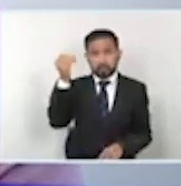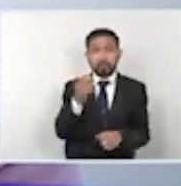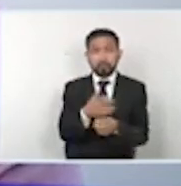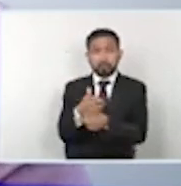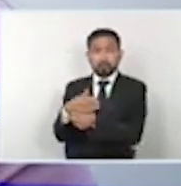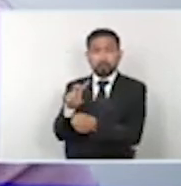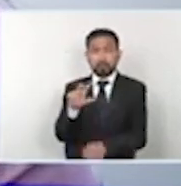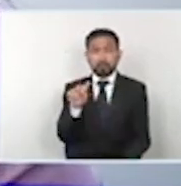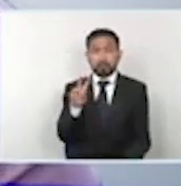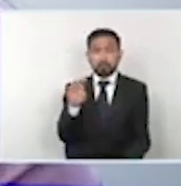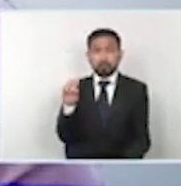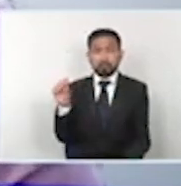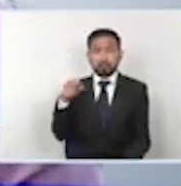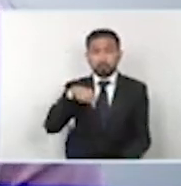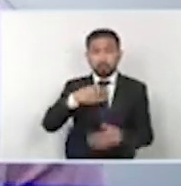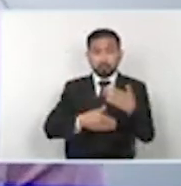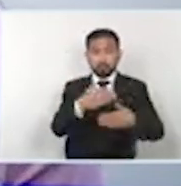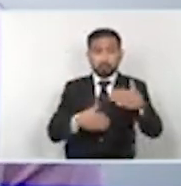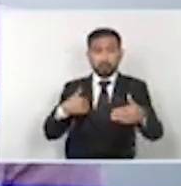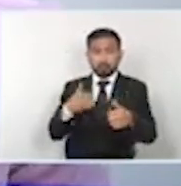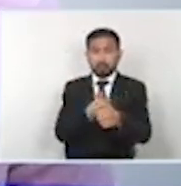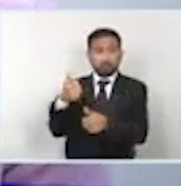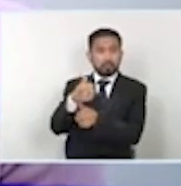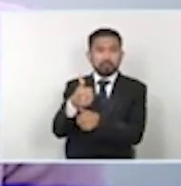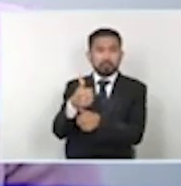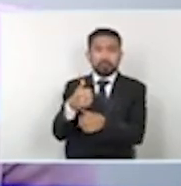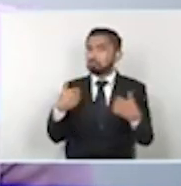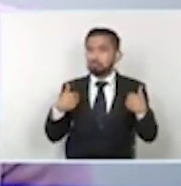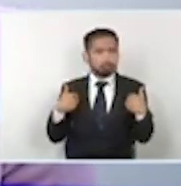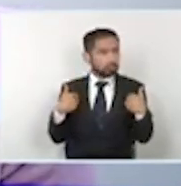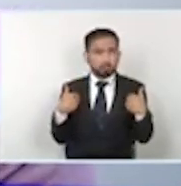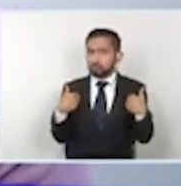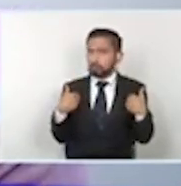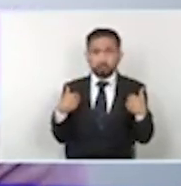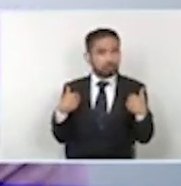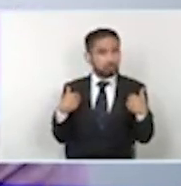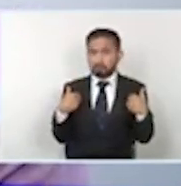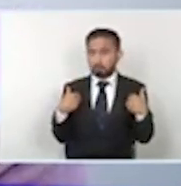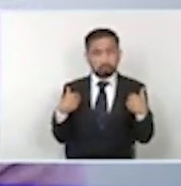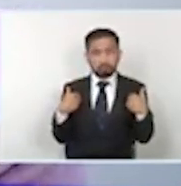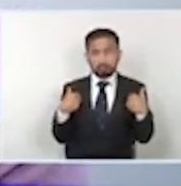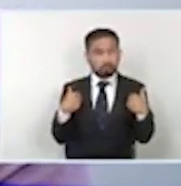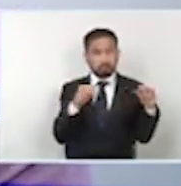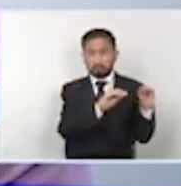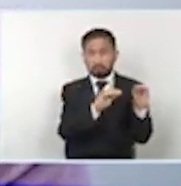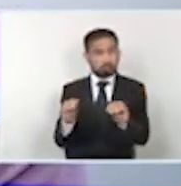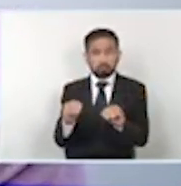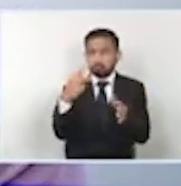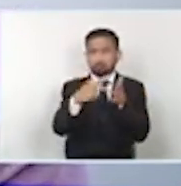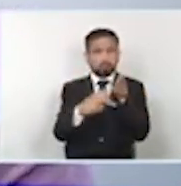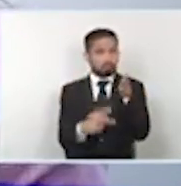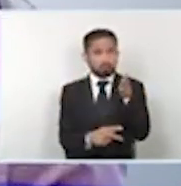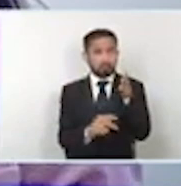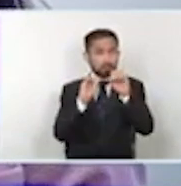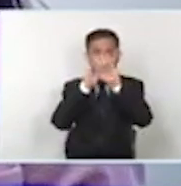vamos esta elección de magistrados no ha contado con el cumplimiento de los principios